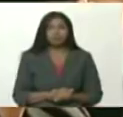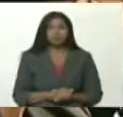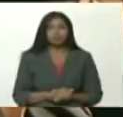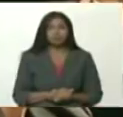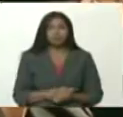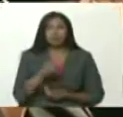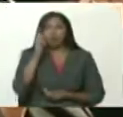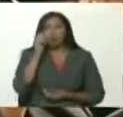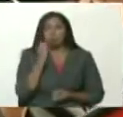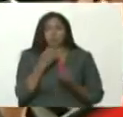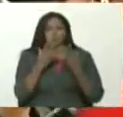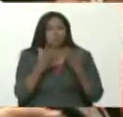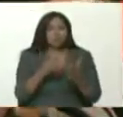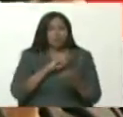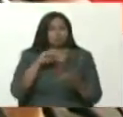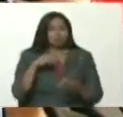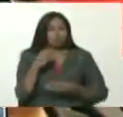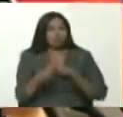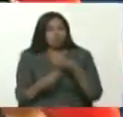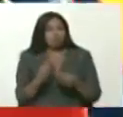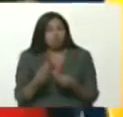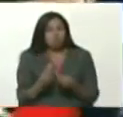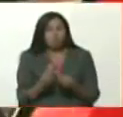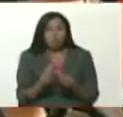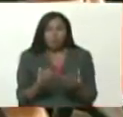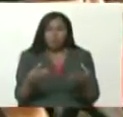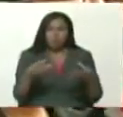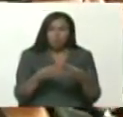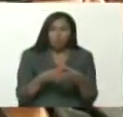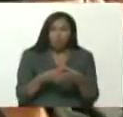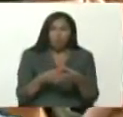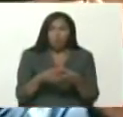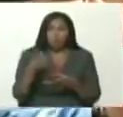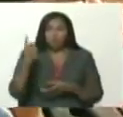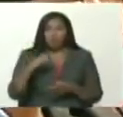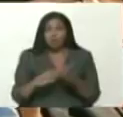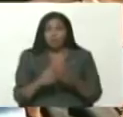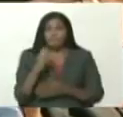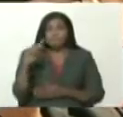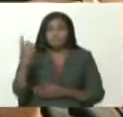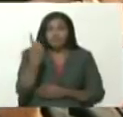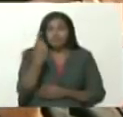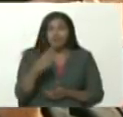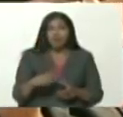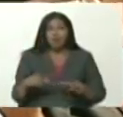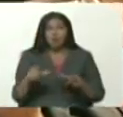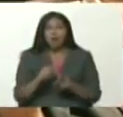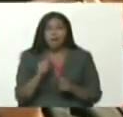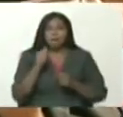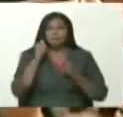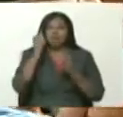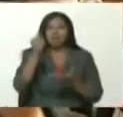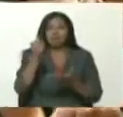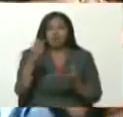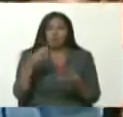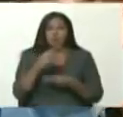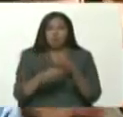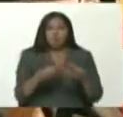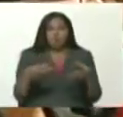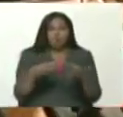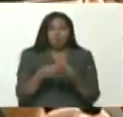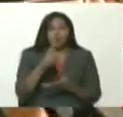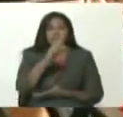va a contar, presidente, cómo en su conjunto obtuvieron la primera premiación como ensamble.